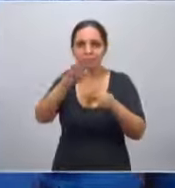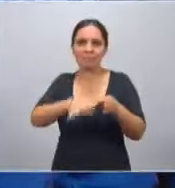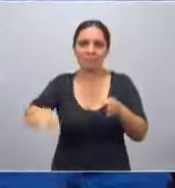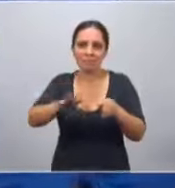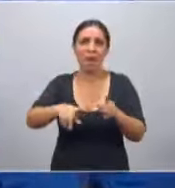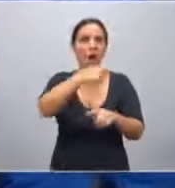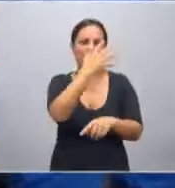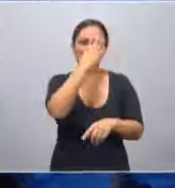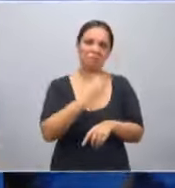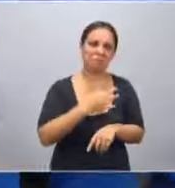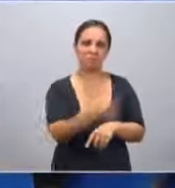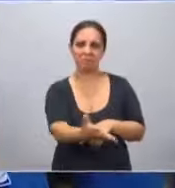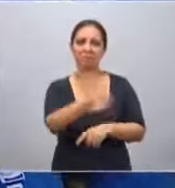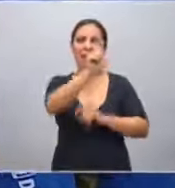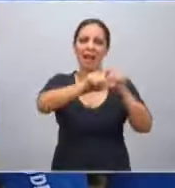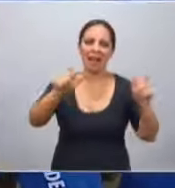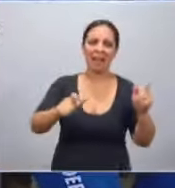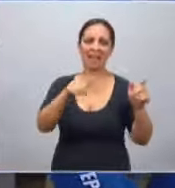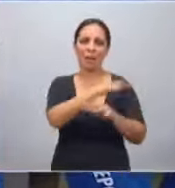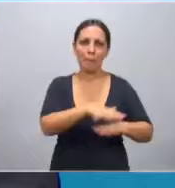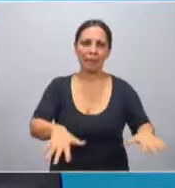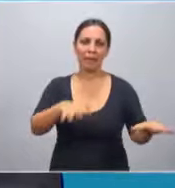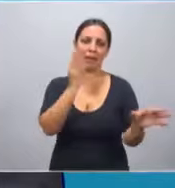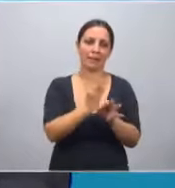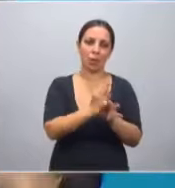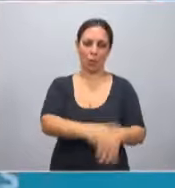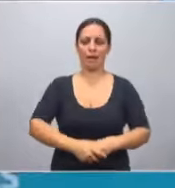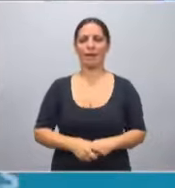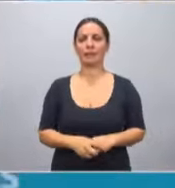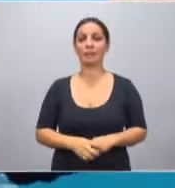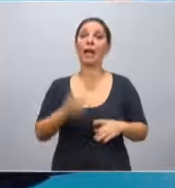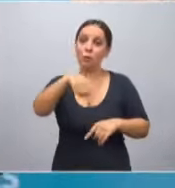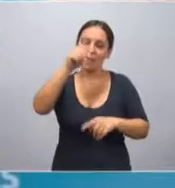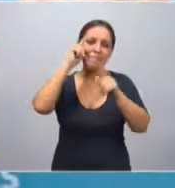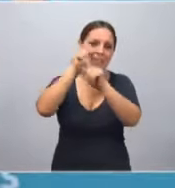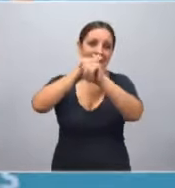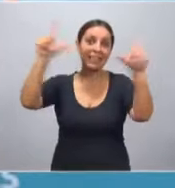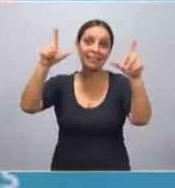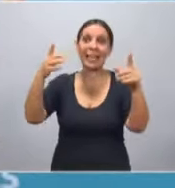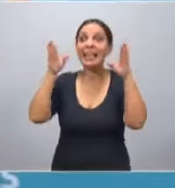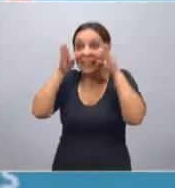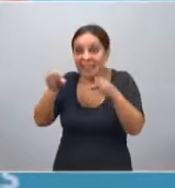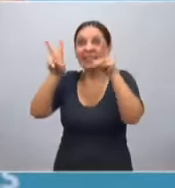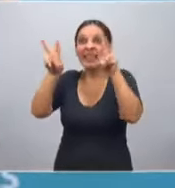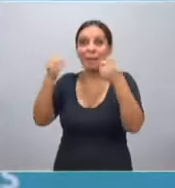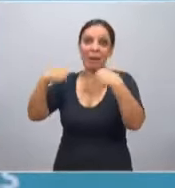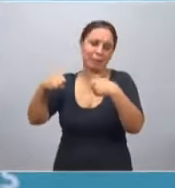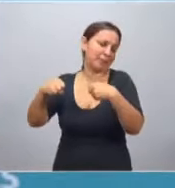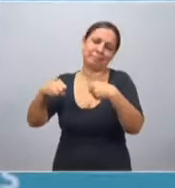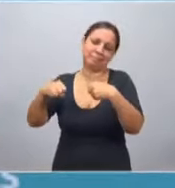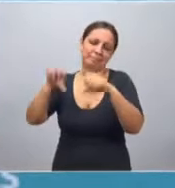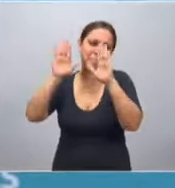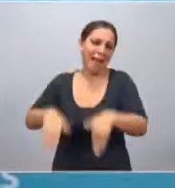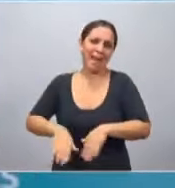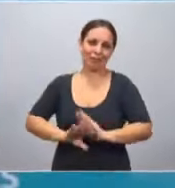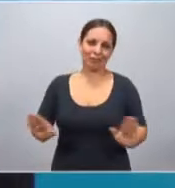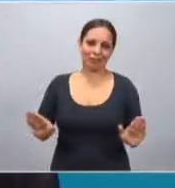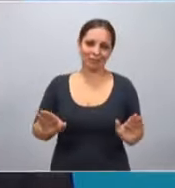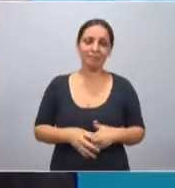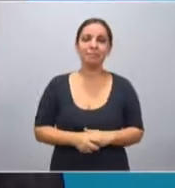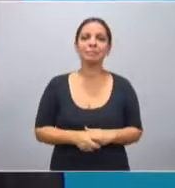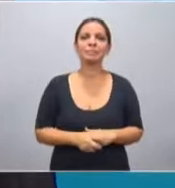come la gente los pibes en las escuelas Así que imagínense el deporte imagínense el